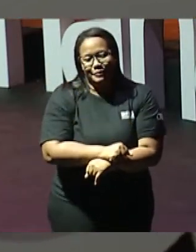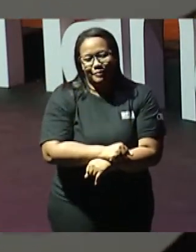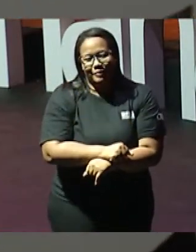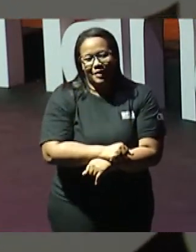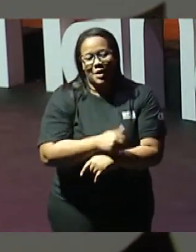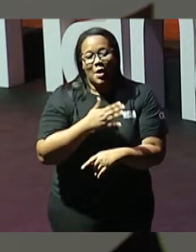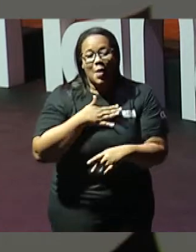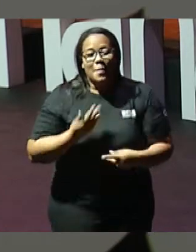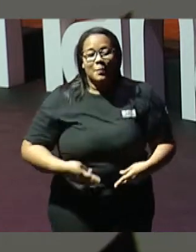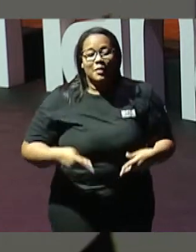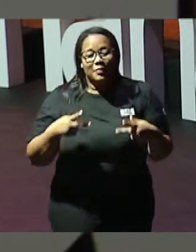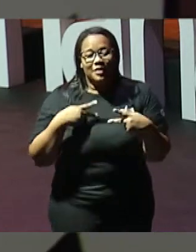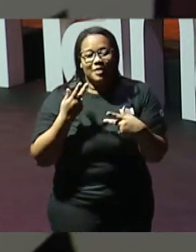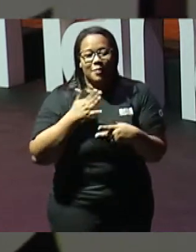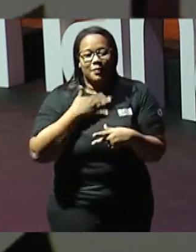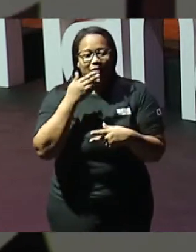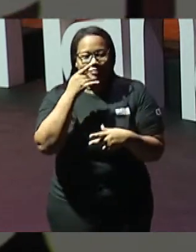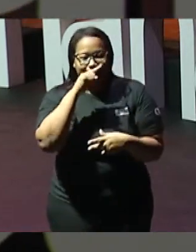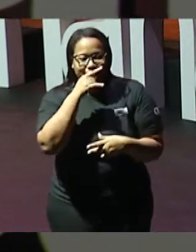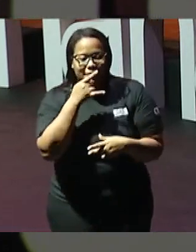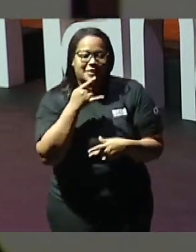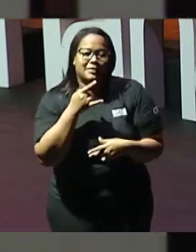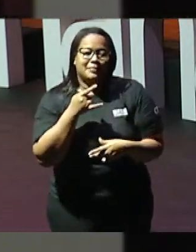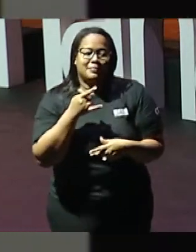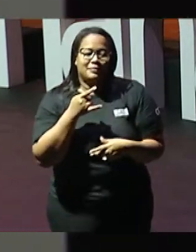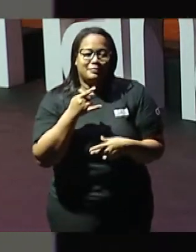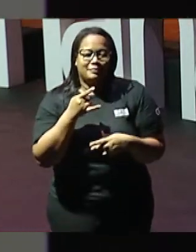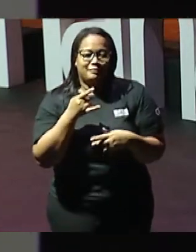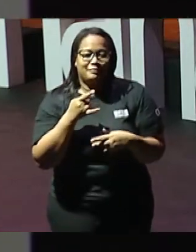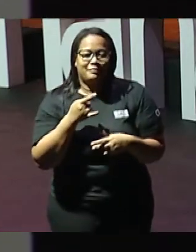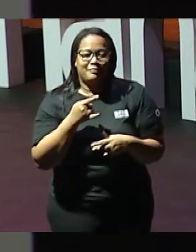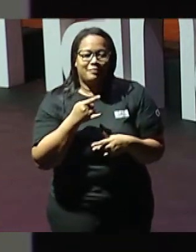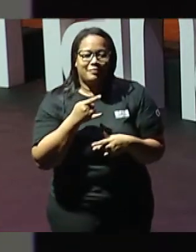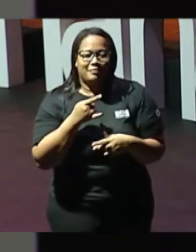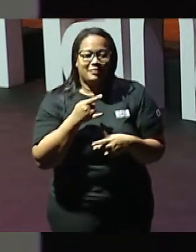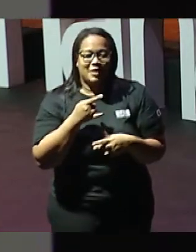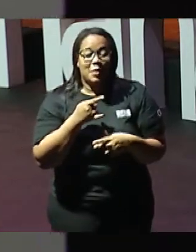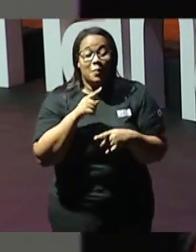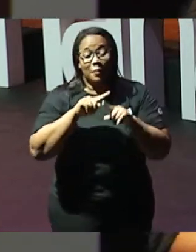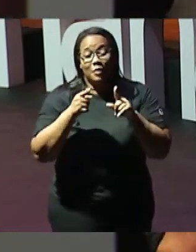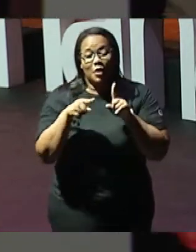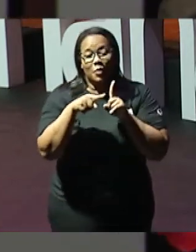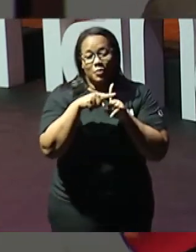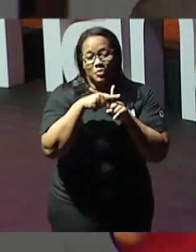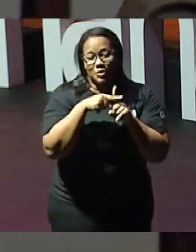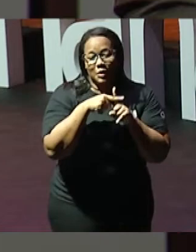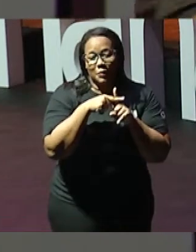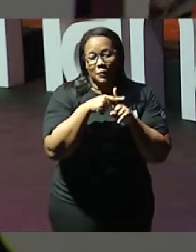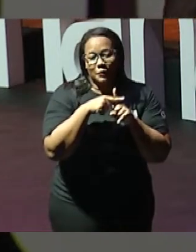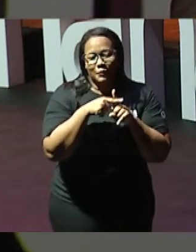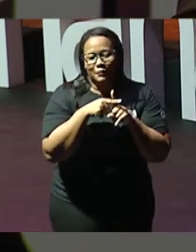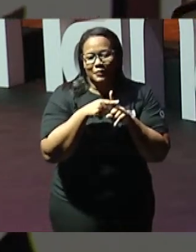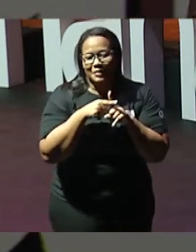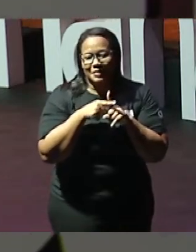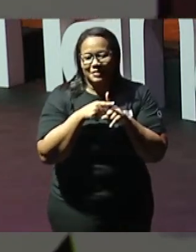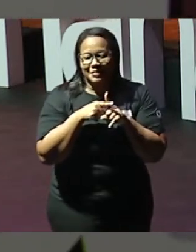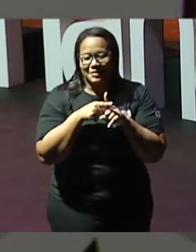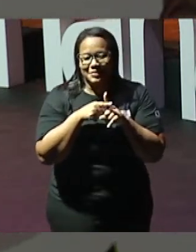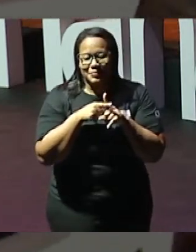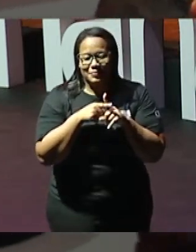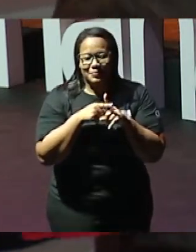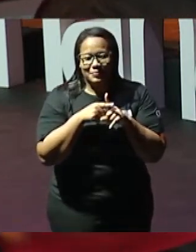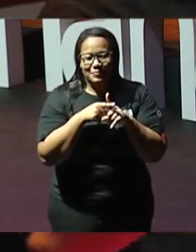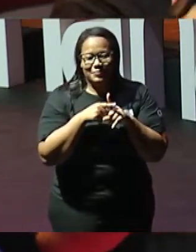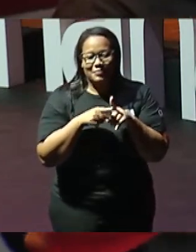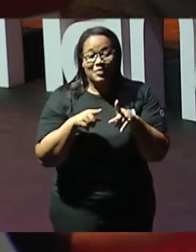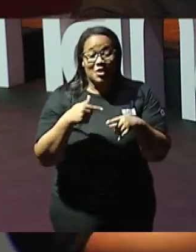niñez gran parte pero hay algo positivo como el motorcito yo agarré hizo un barquito y funcionó y fue algo sorprendente ya